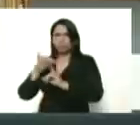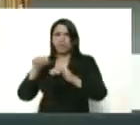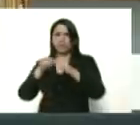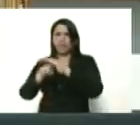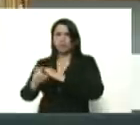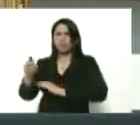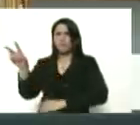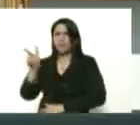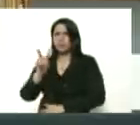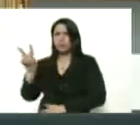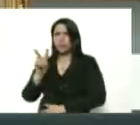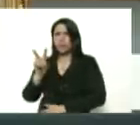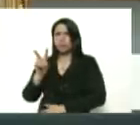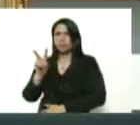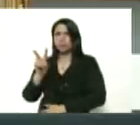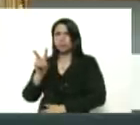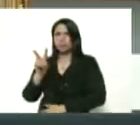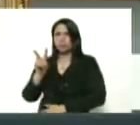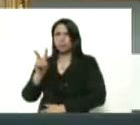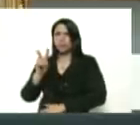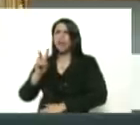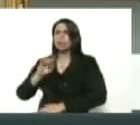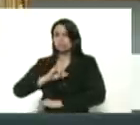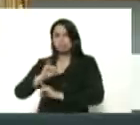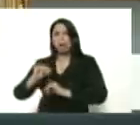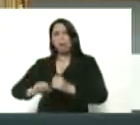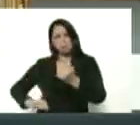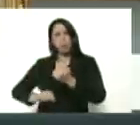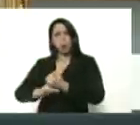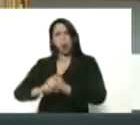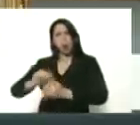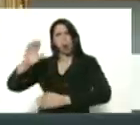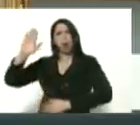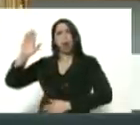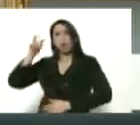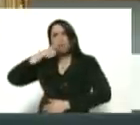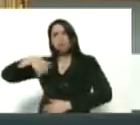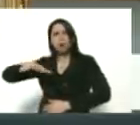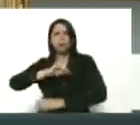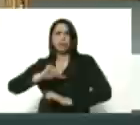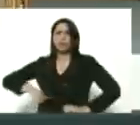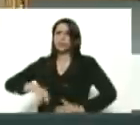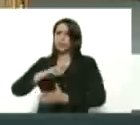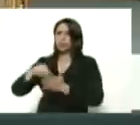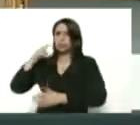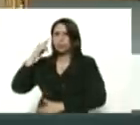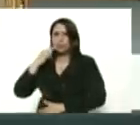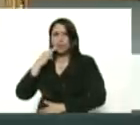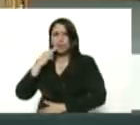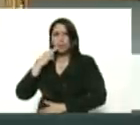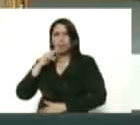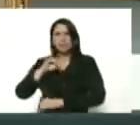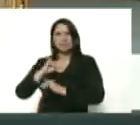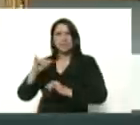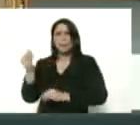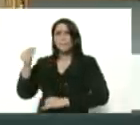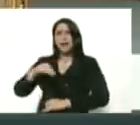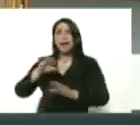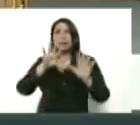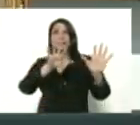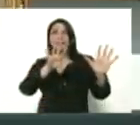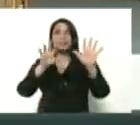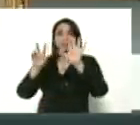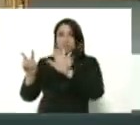Venezuela, que contaban con el apoyo del pueblo y la Fuerza Armada, y que había más de